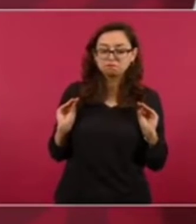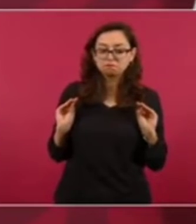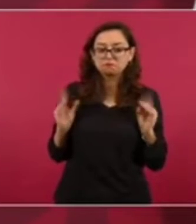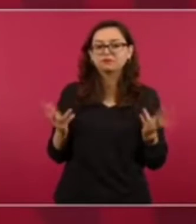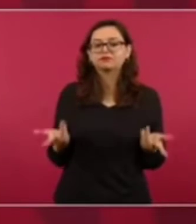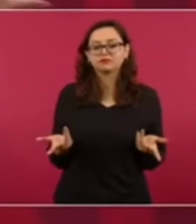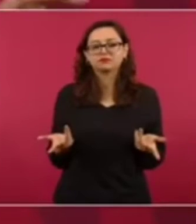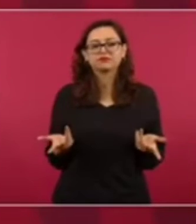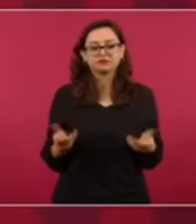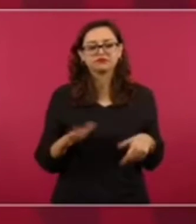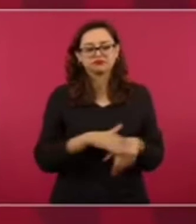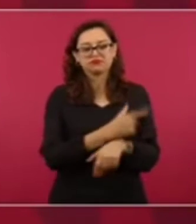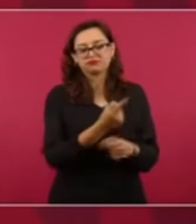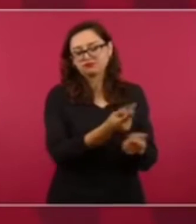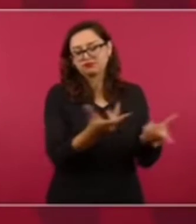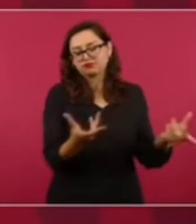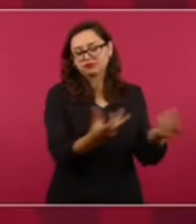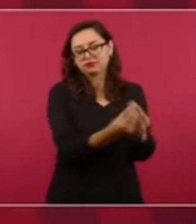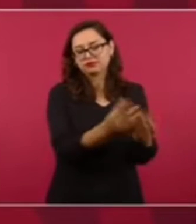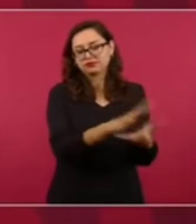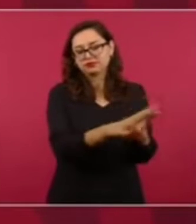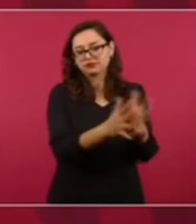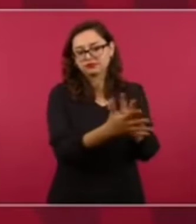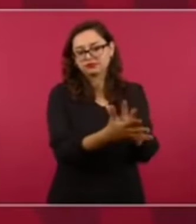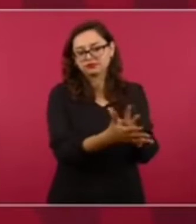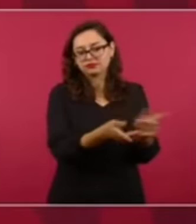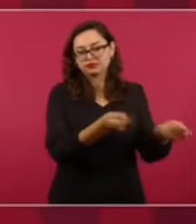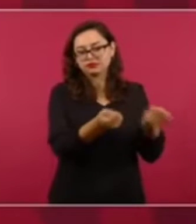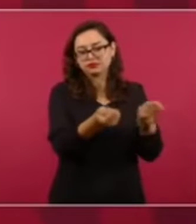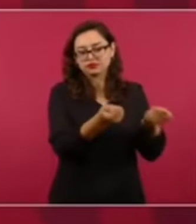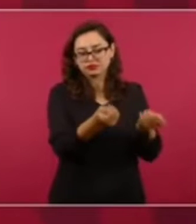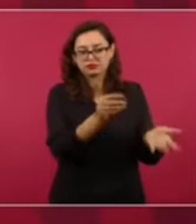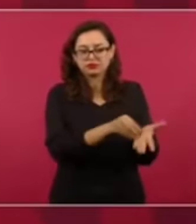porque todavía tienen mucho control.